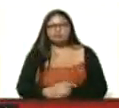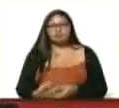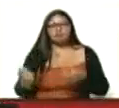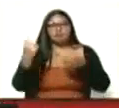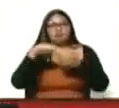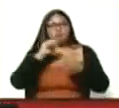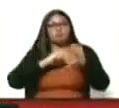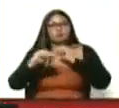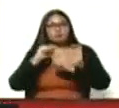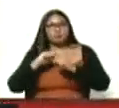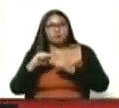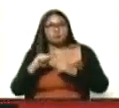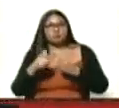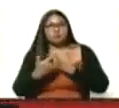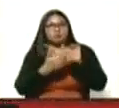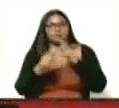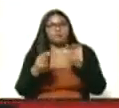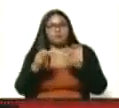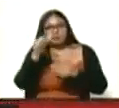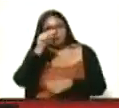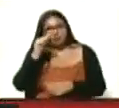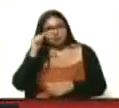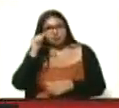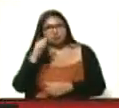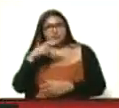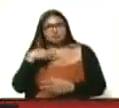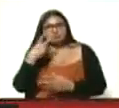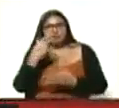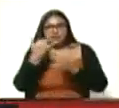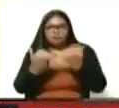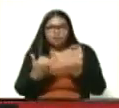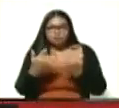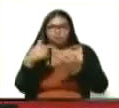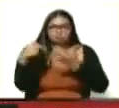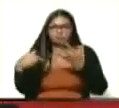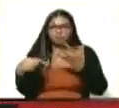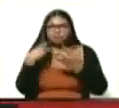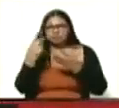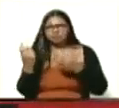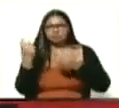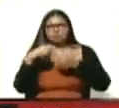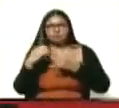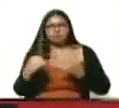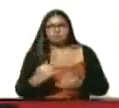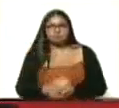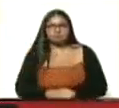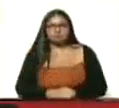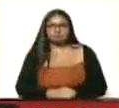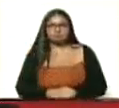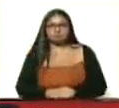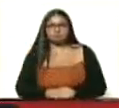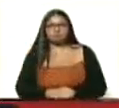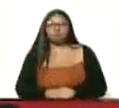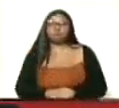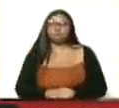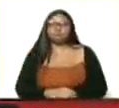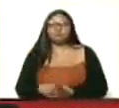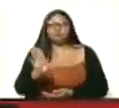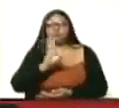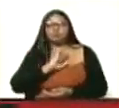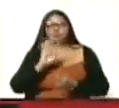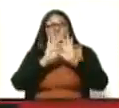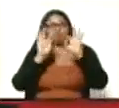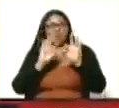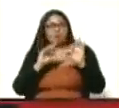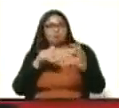del movimiento Free Alexa, un vocero. Además que son muchísimas las voces que se suman a tratar de dar a conocer